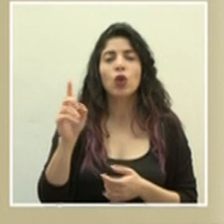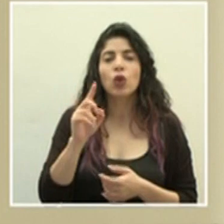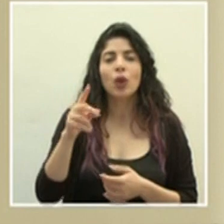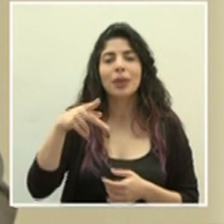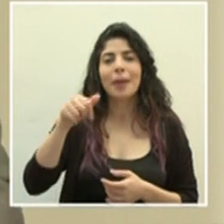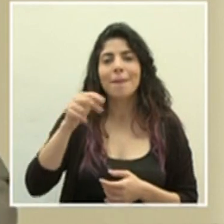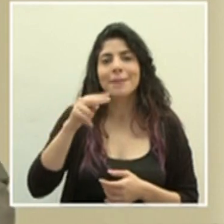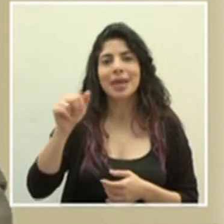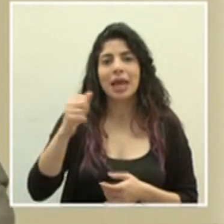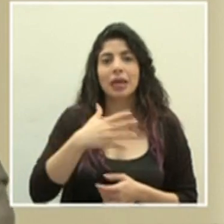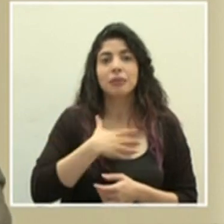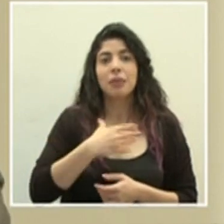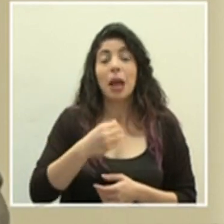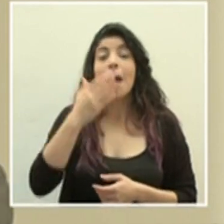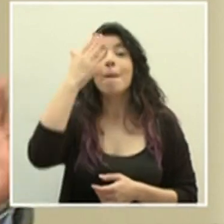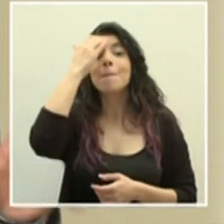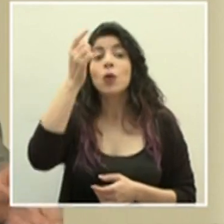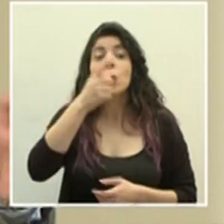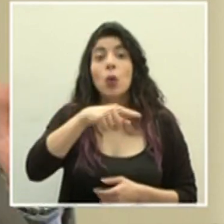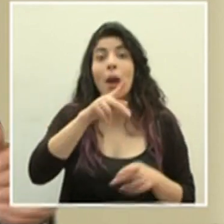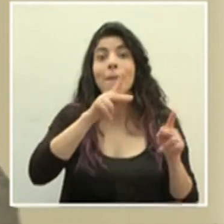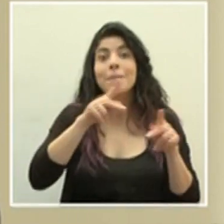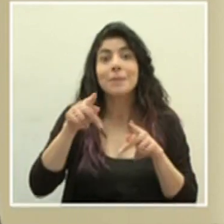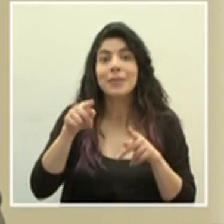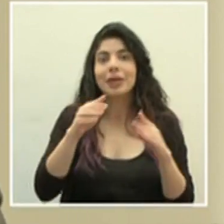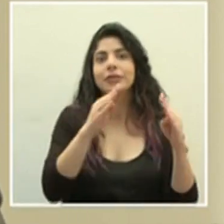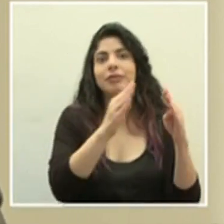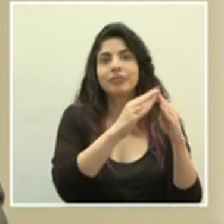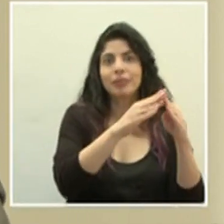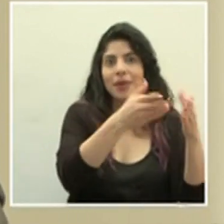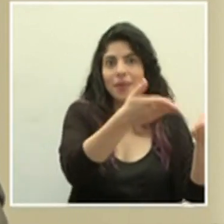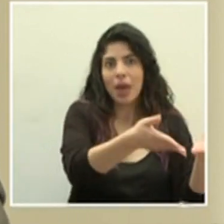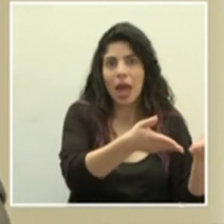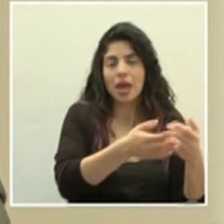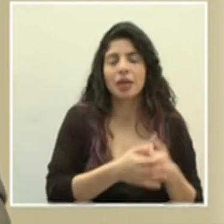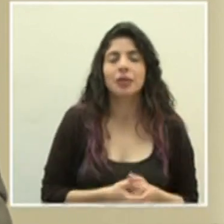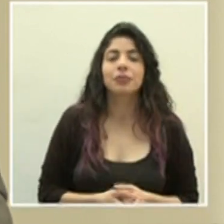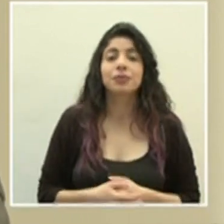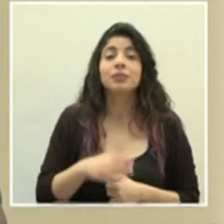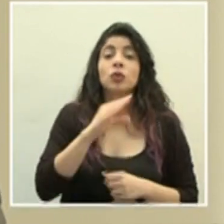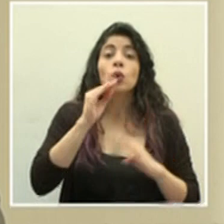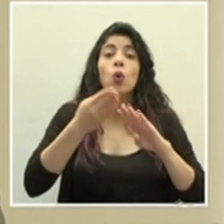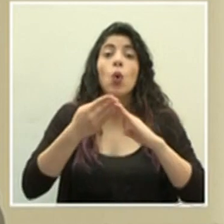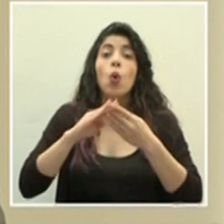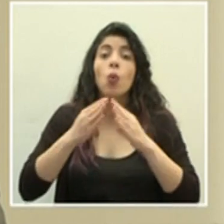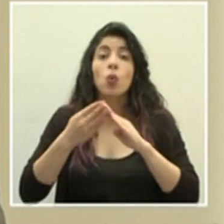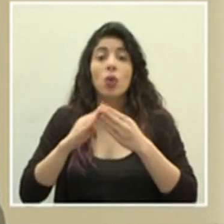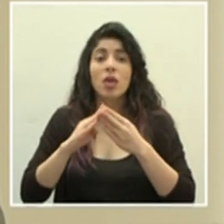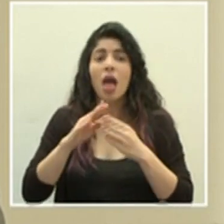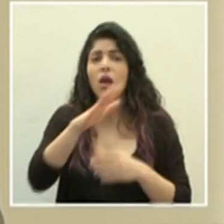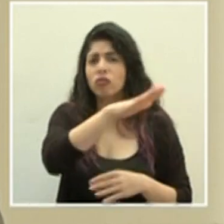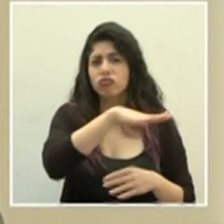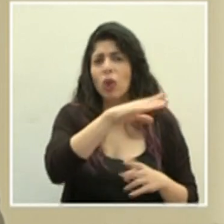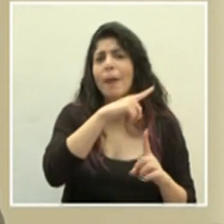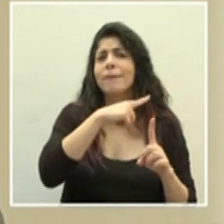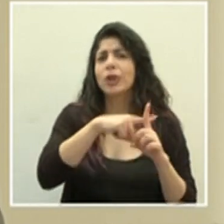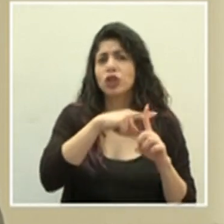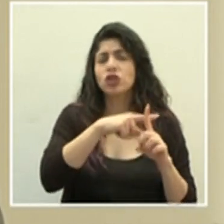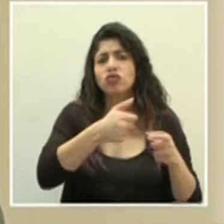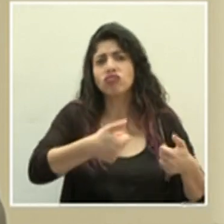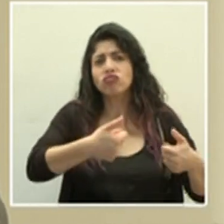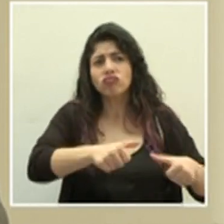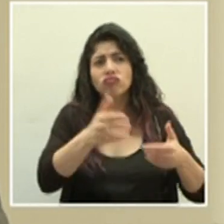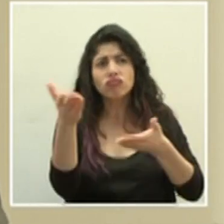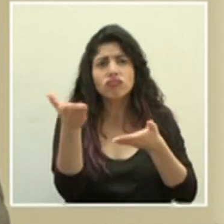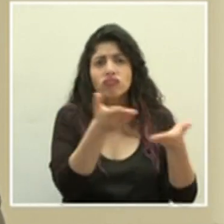porque es ahí donde esas personas fueron identificadas y donde residen, y la comunidad de una forma muy positiva ha estado de acuerdo